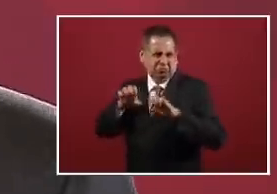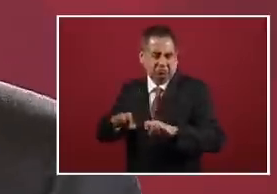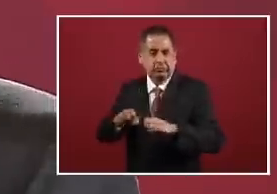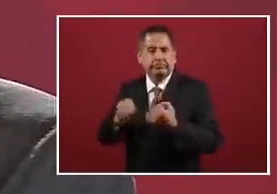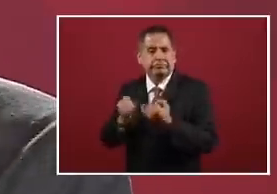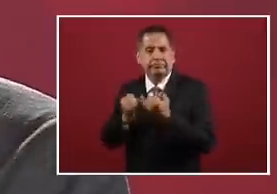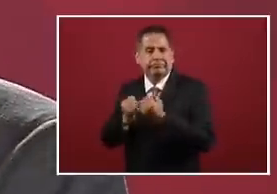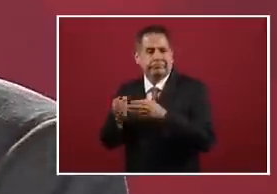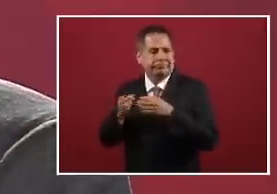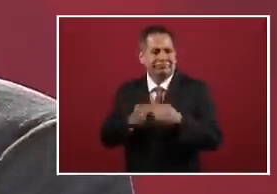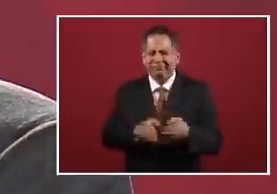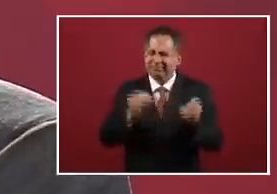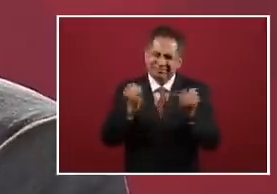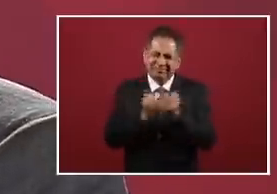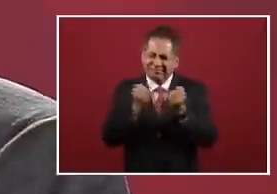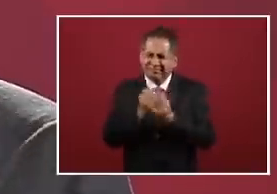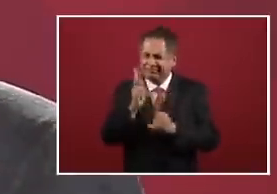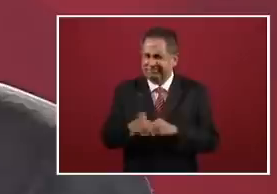es como un